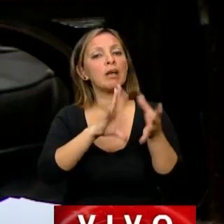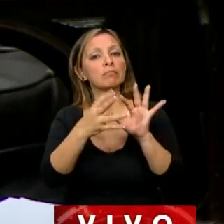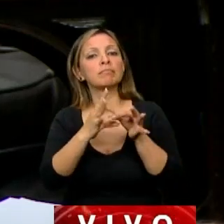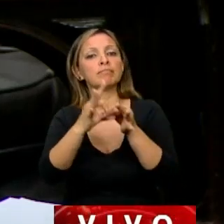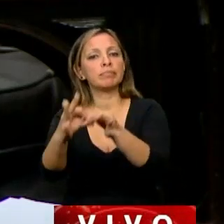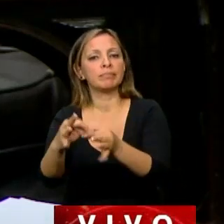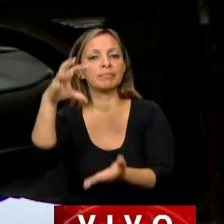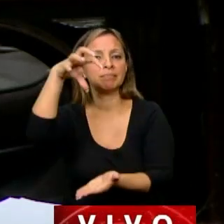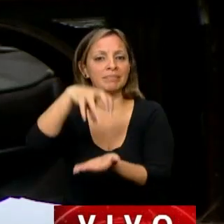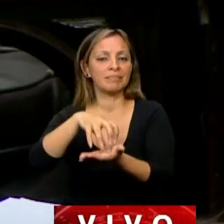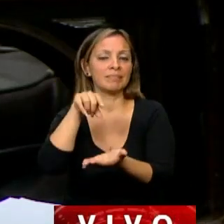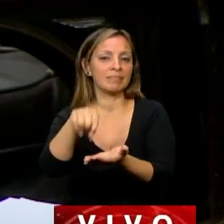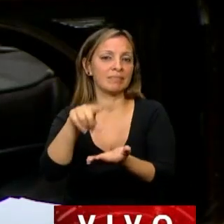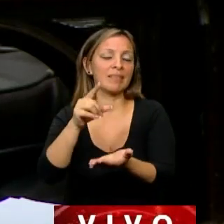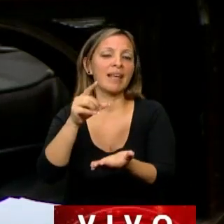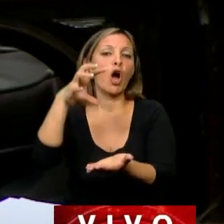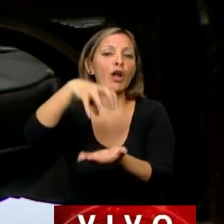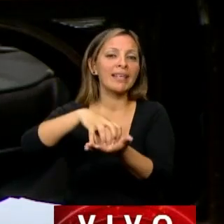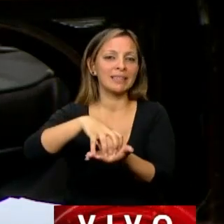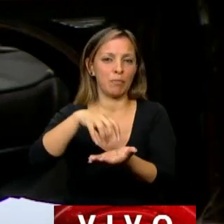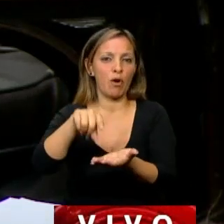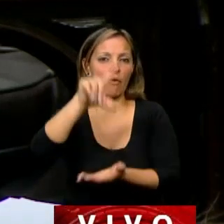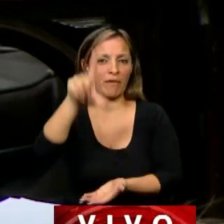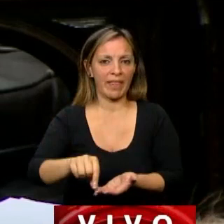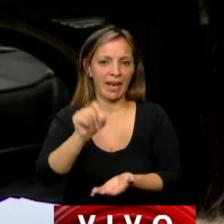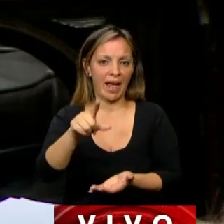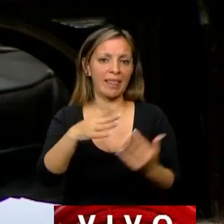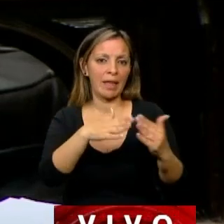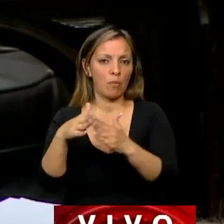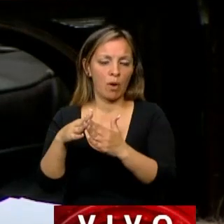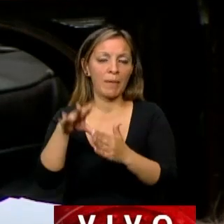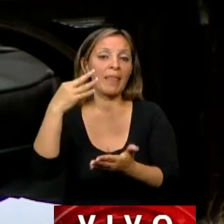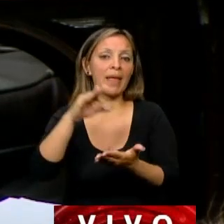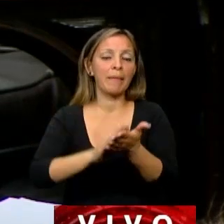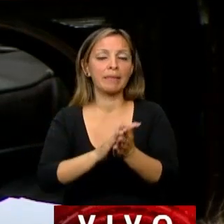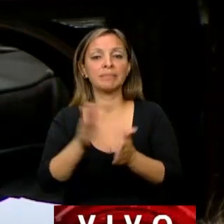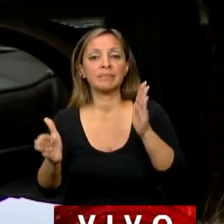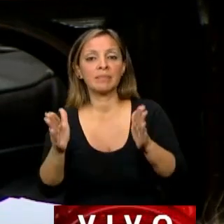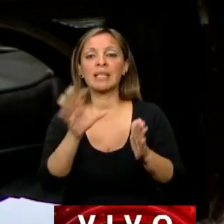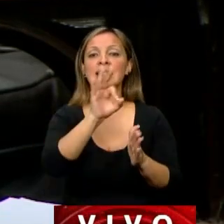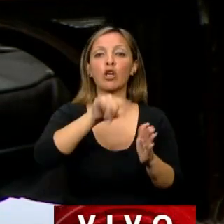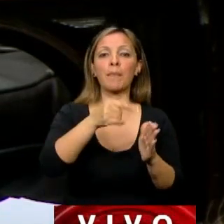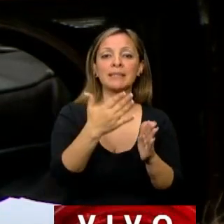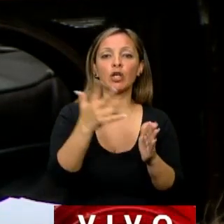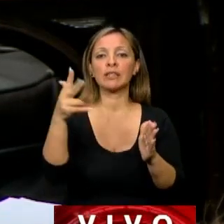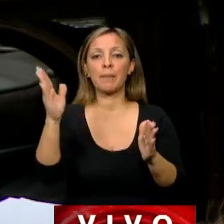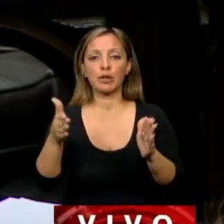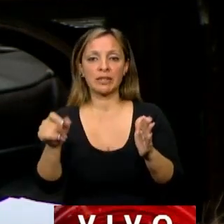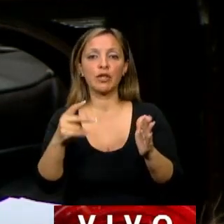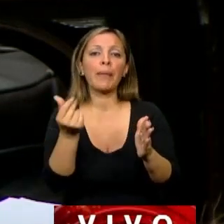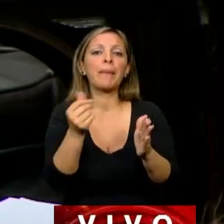organismo federal de evaluación de inmuebles y fijar una alícuota de entre el 0 5 y el 3 por ciento de dicho valor